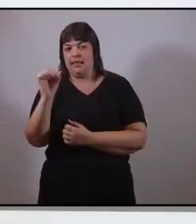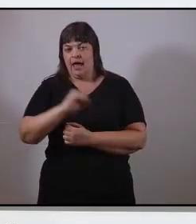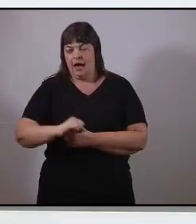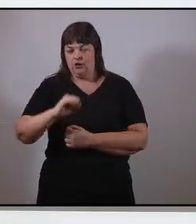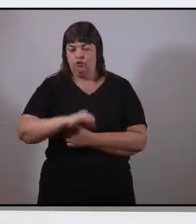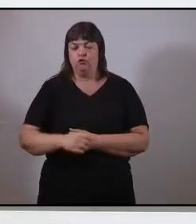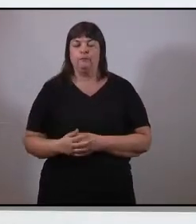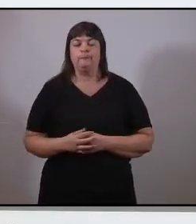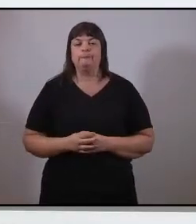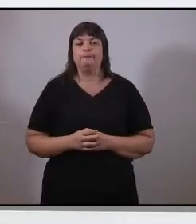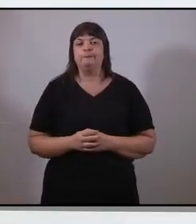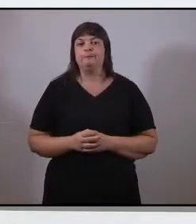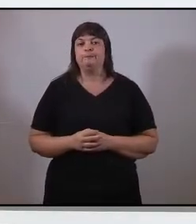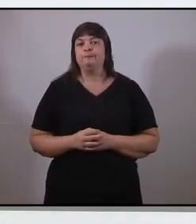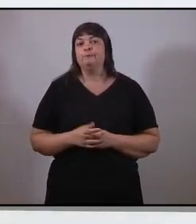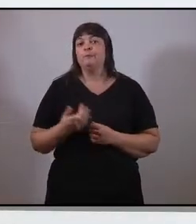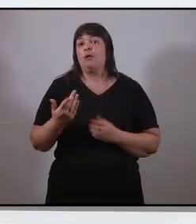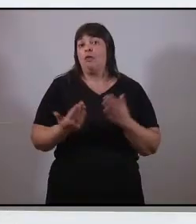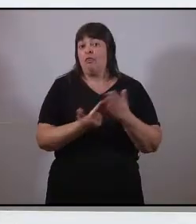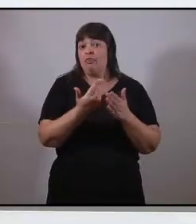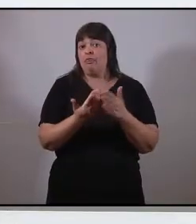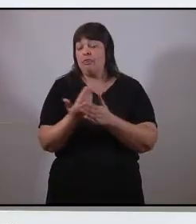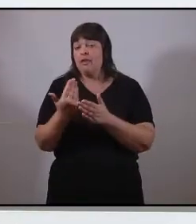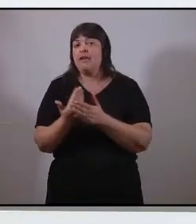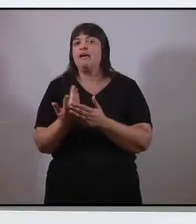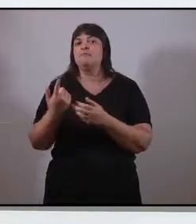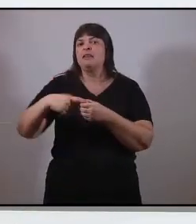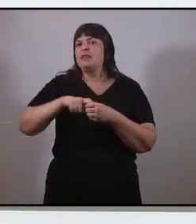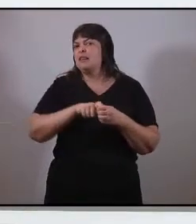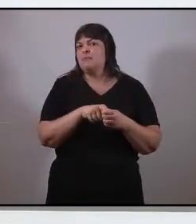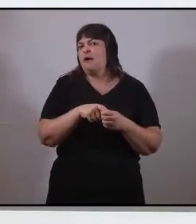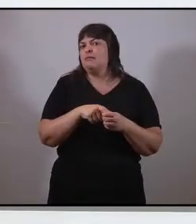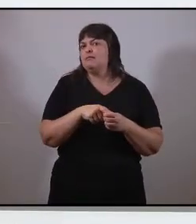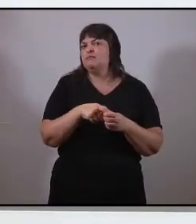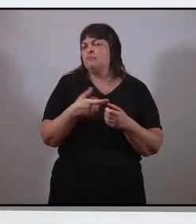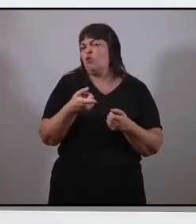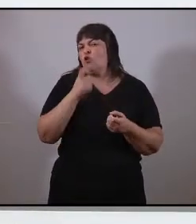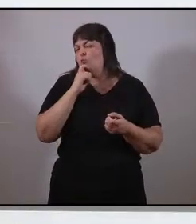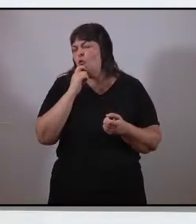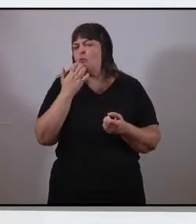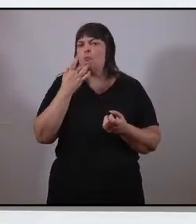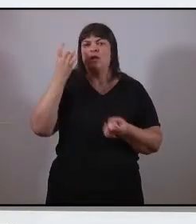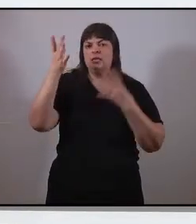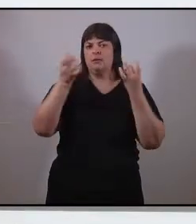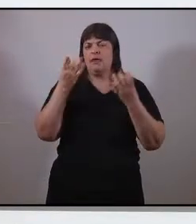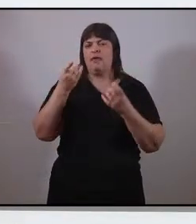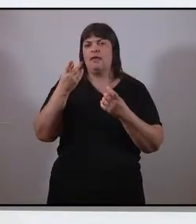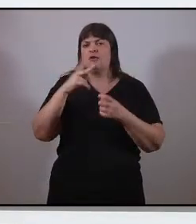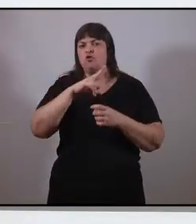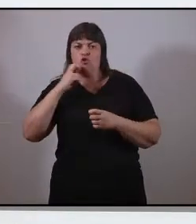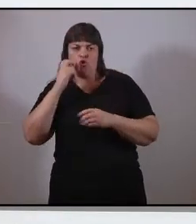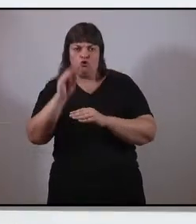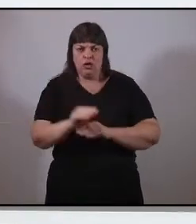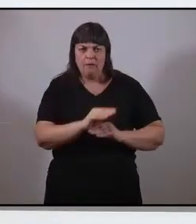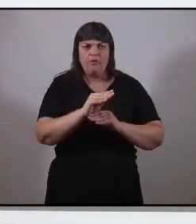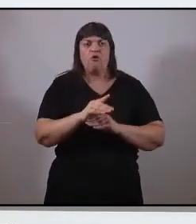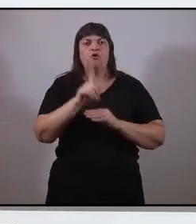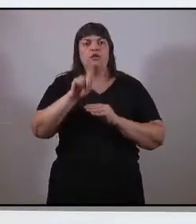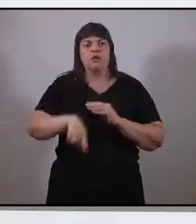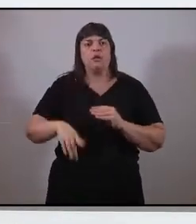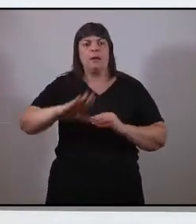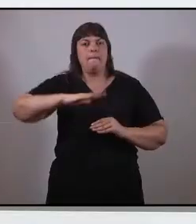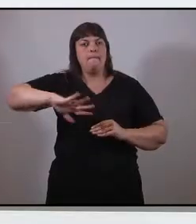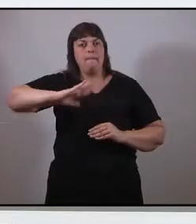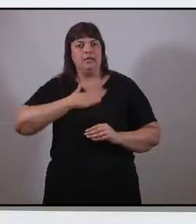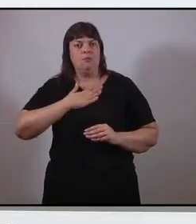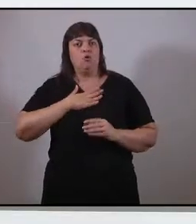años. Durante esos días van a participar en actividades relacionadas con la conservación y con la difusión del